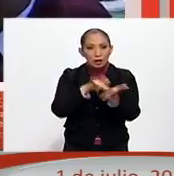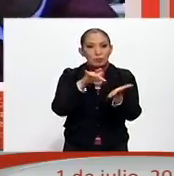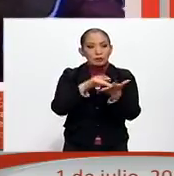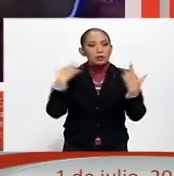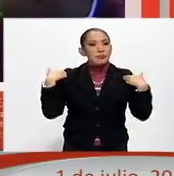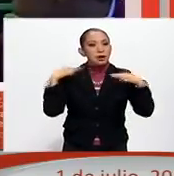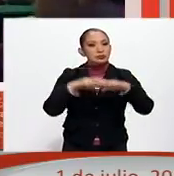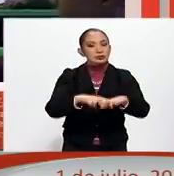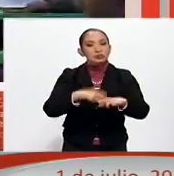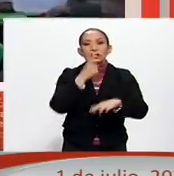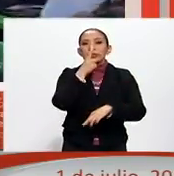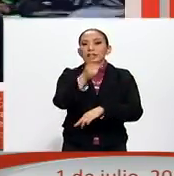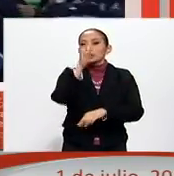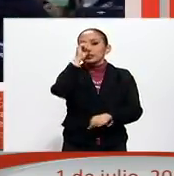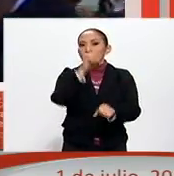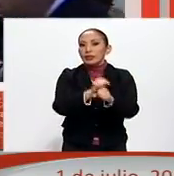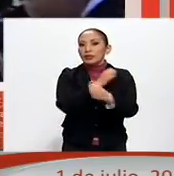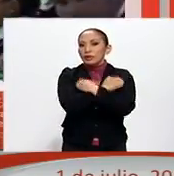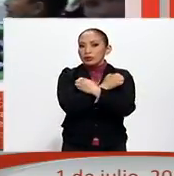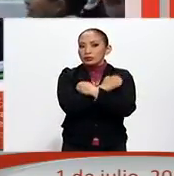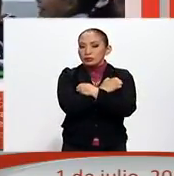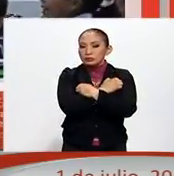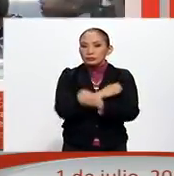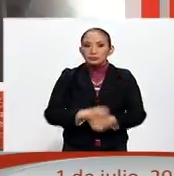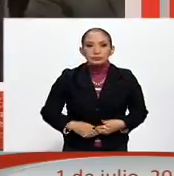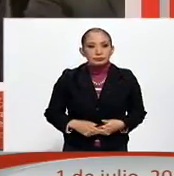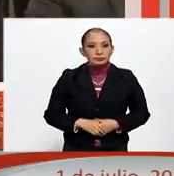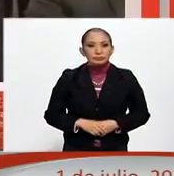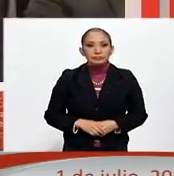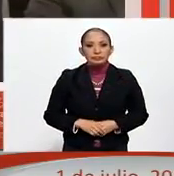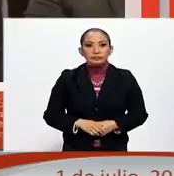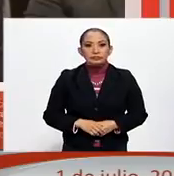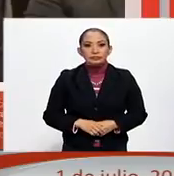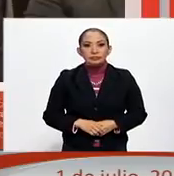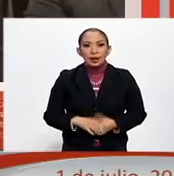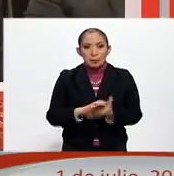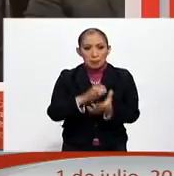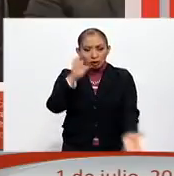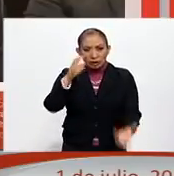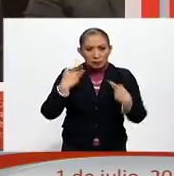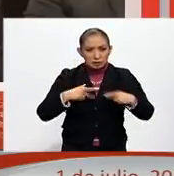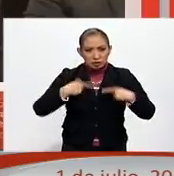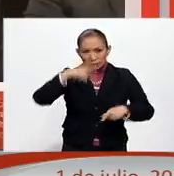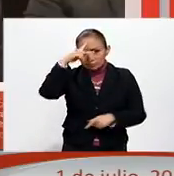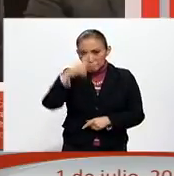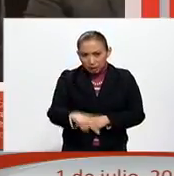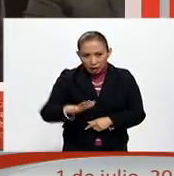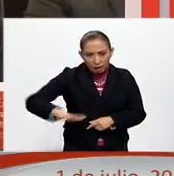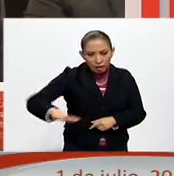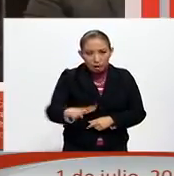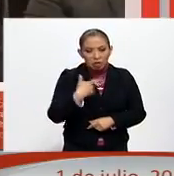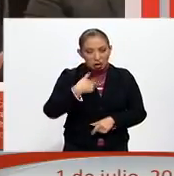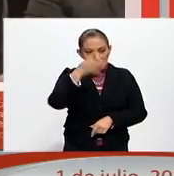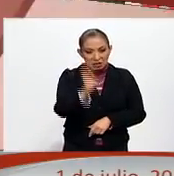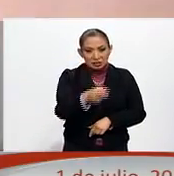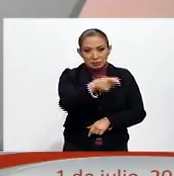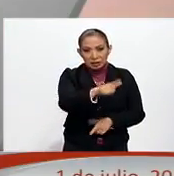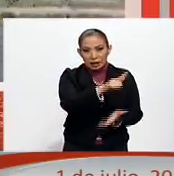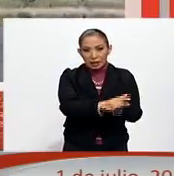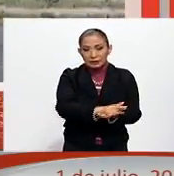los maestros, afirma el secretario de Educación Pública. La mayoría de los mexicanos están con la reforma